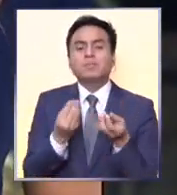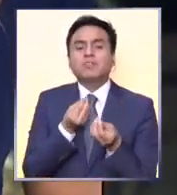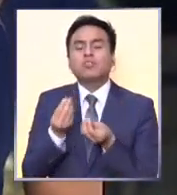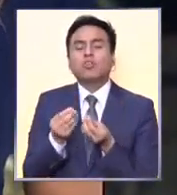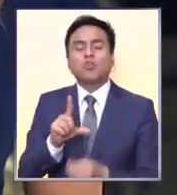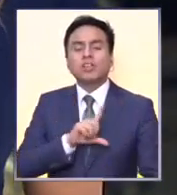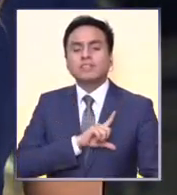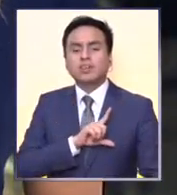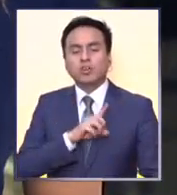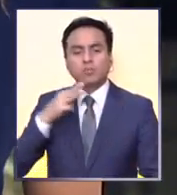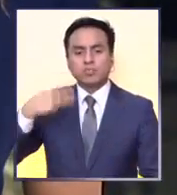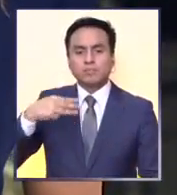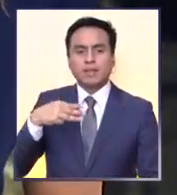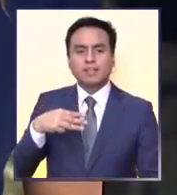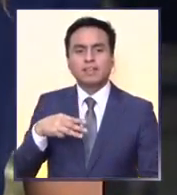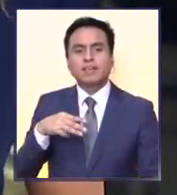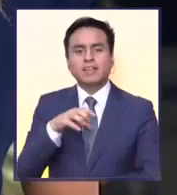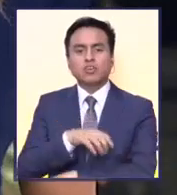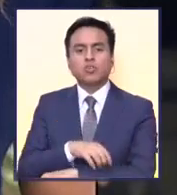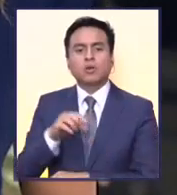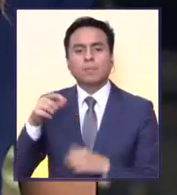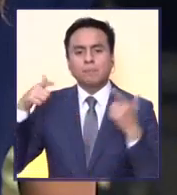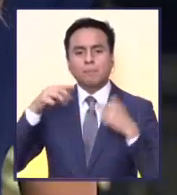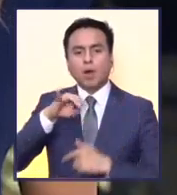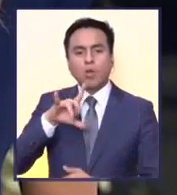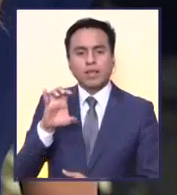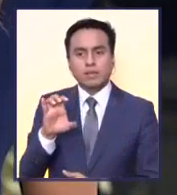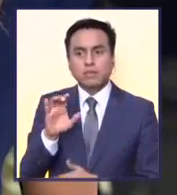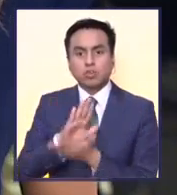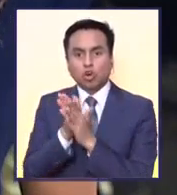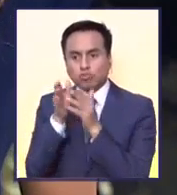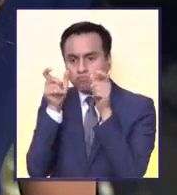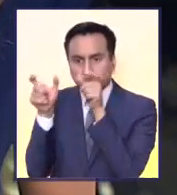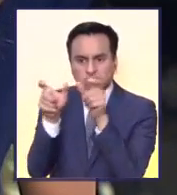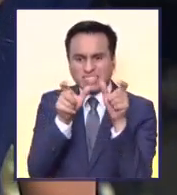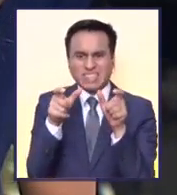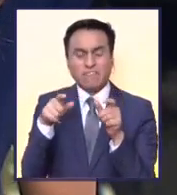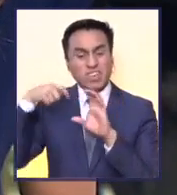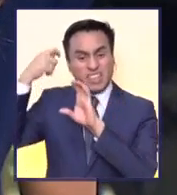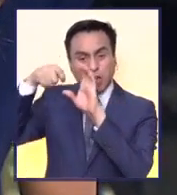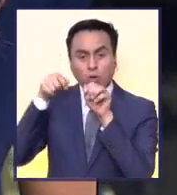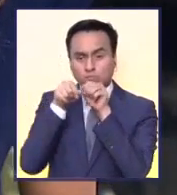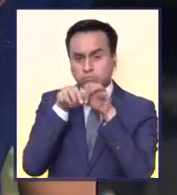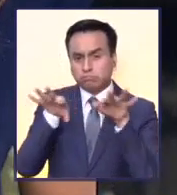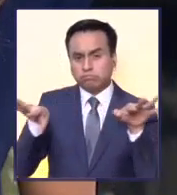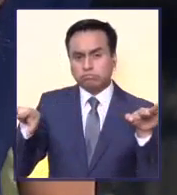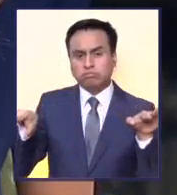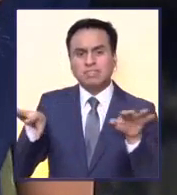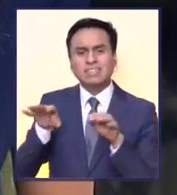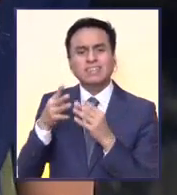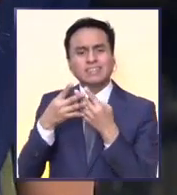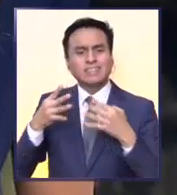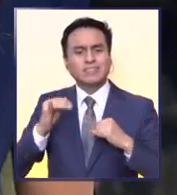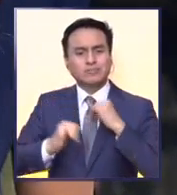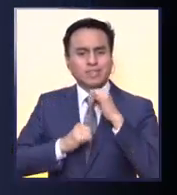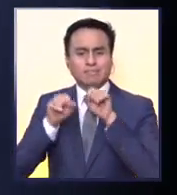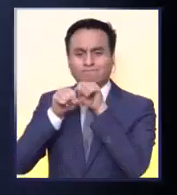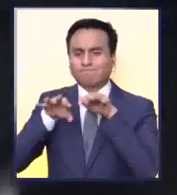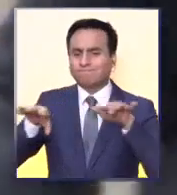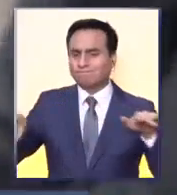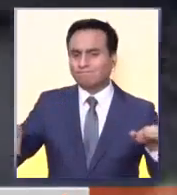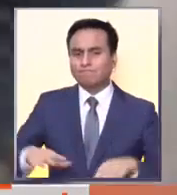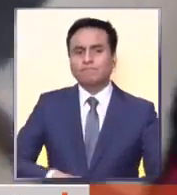un liceo municipal de la región del maule todo fue registrado en un vídeo que pronto se viralizó a través de las redes sociales